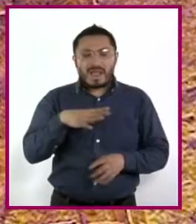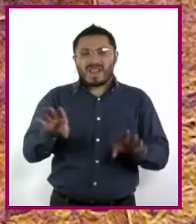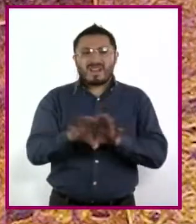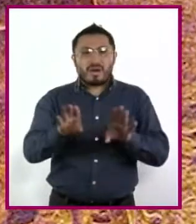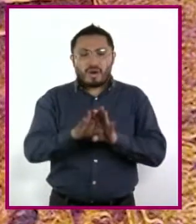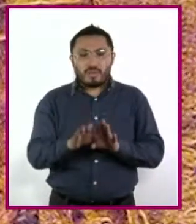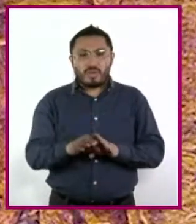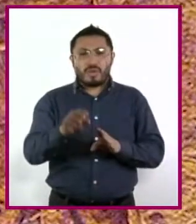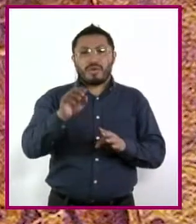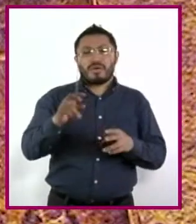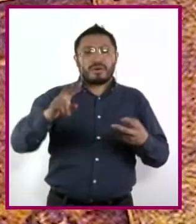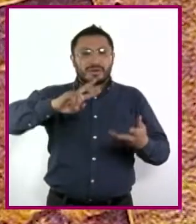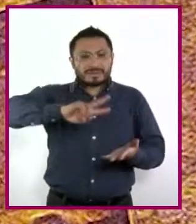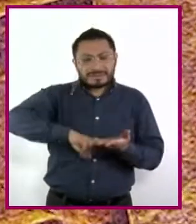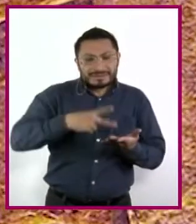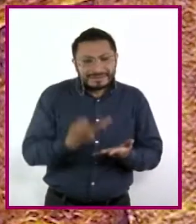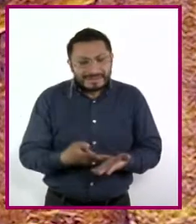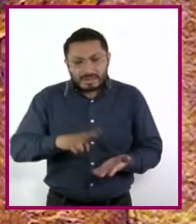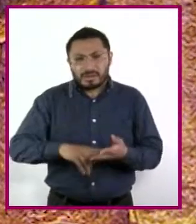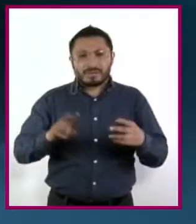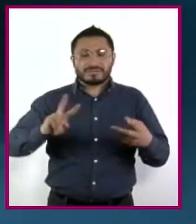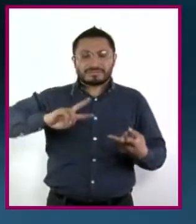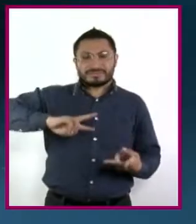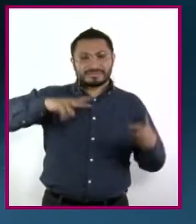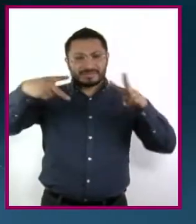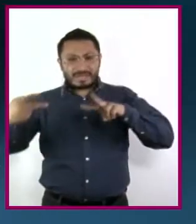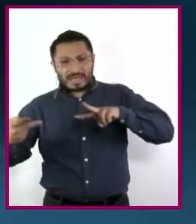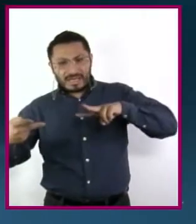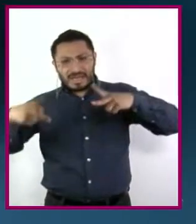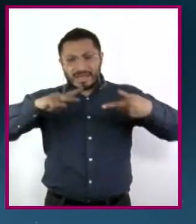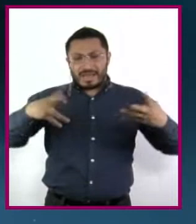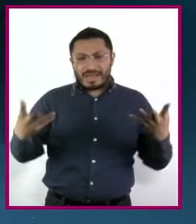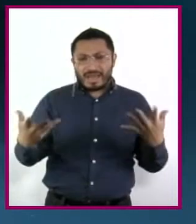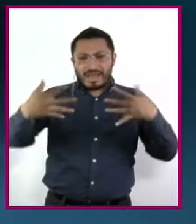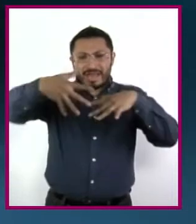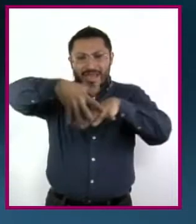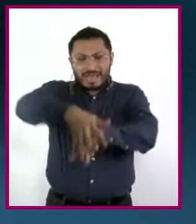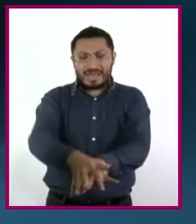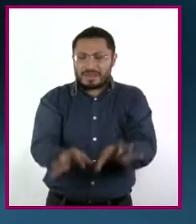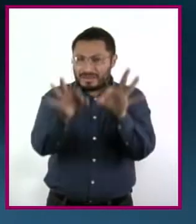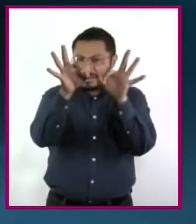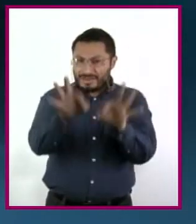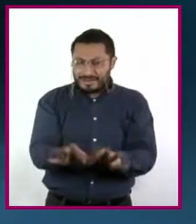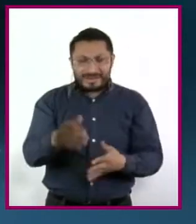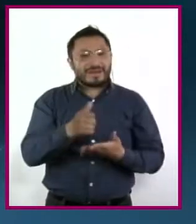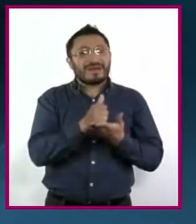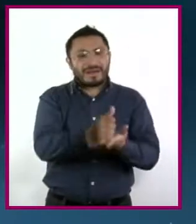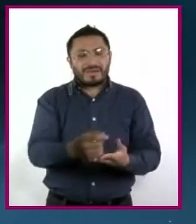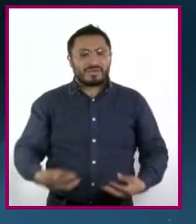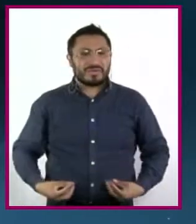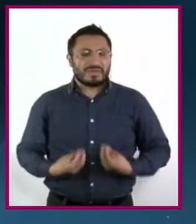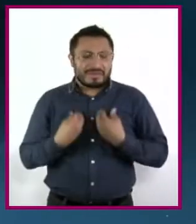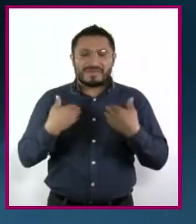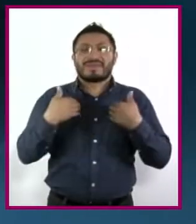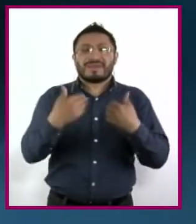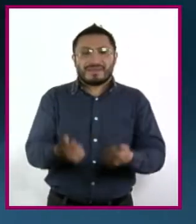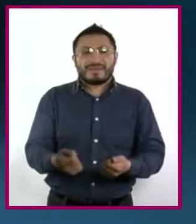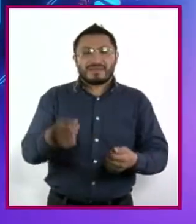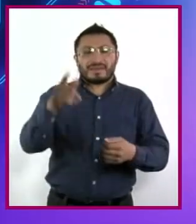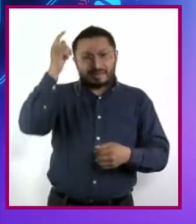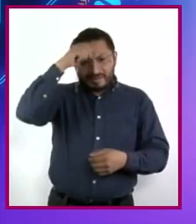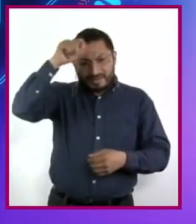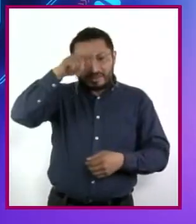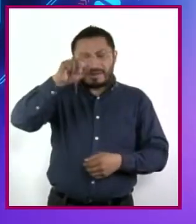de lo dual, donde lo opuesto se complementa y fluye para dar dinamismo y sentido a la vida. La teoría del yin y el